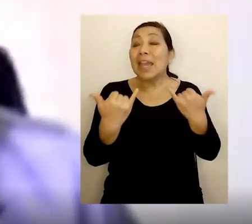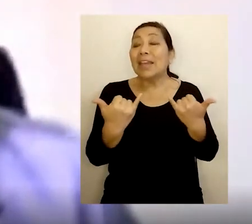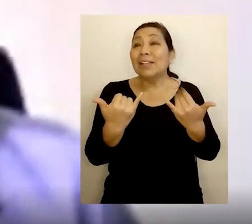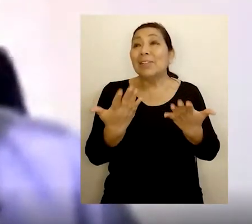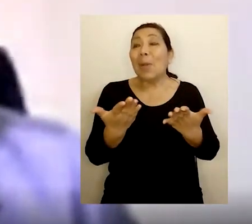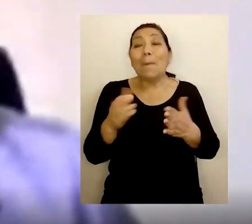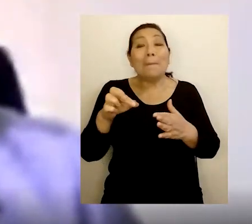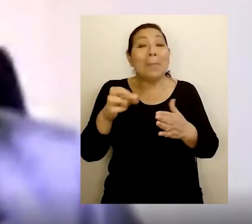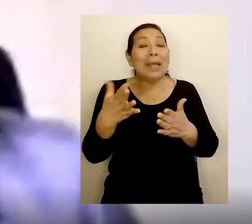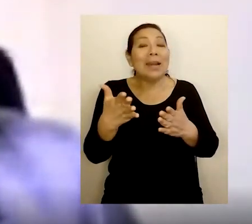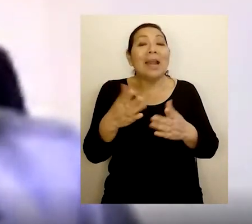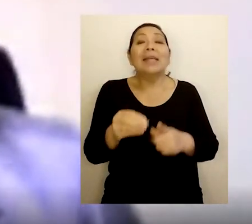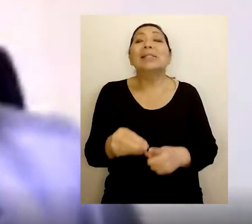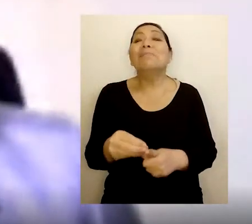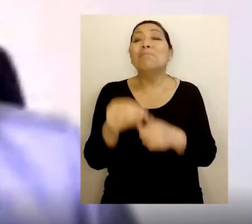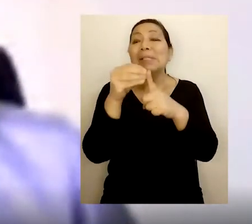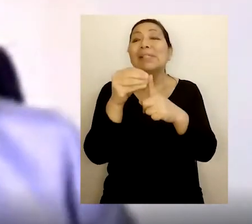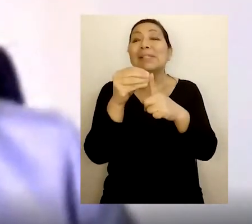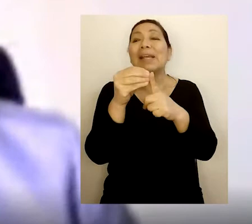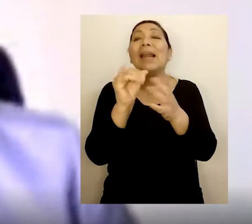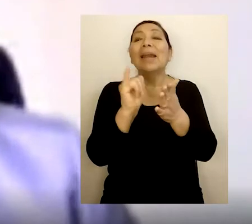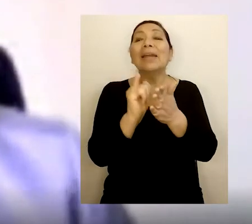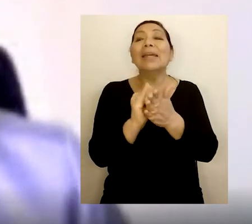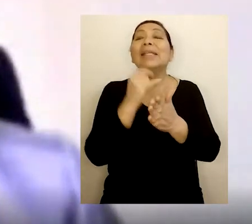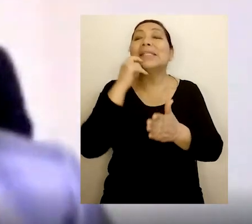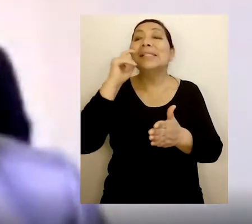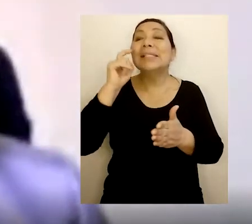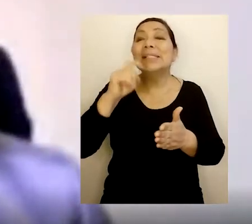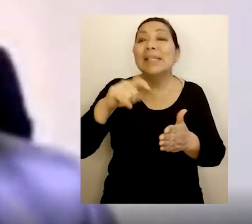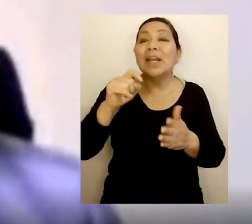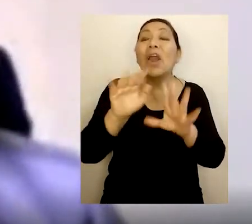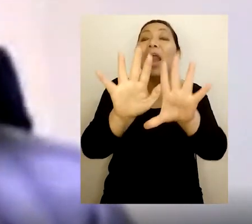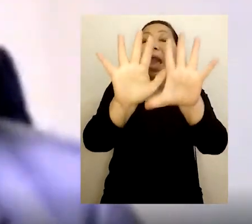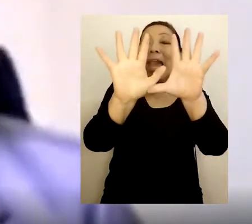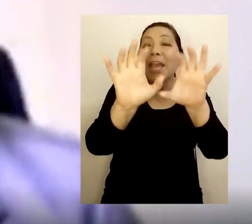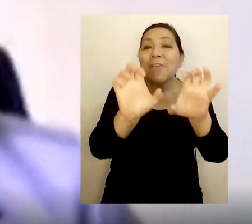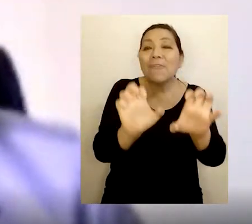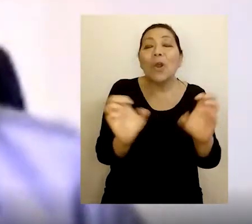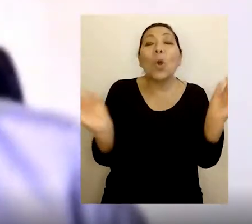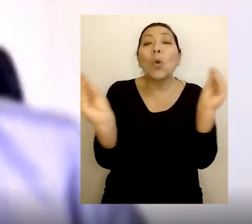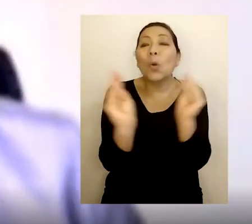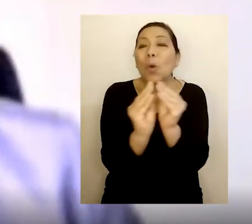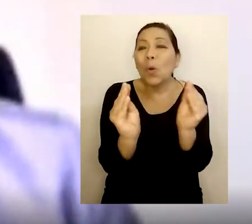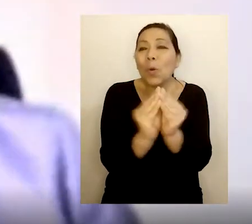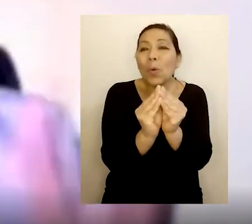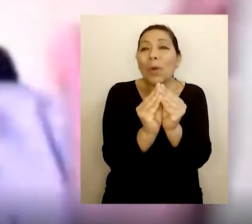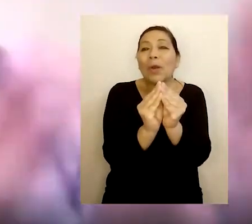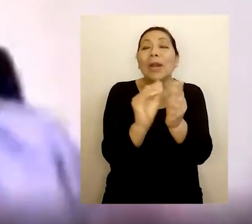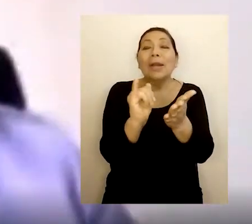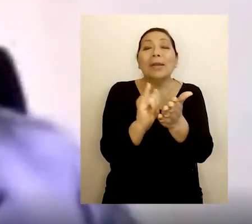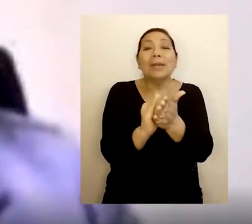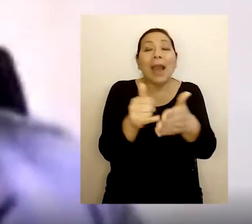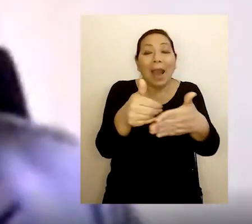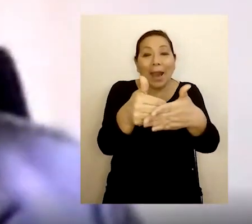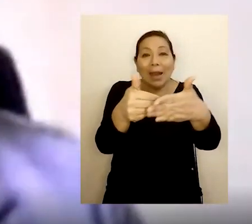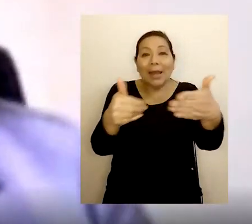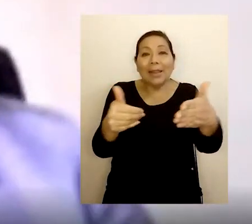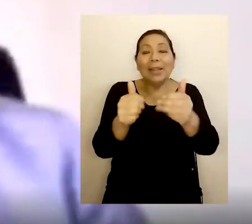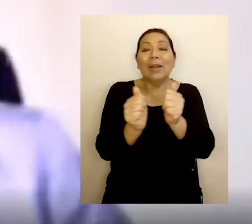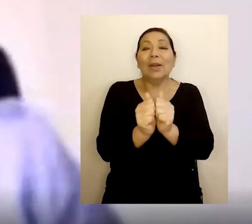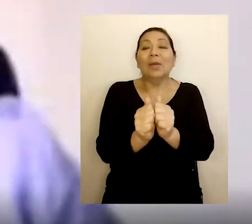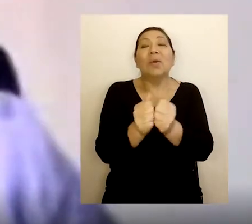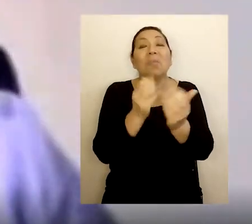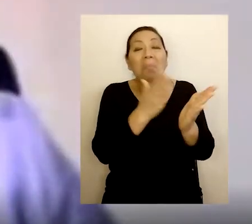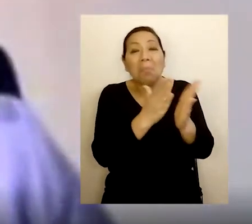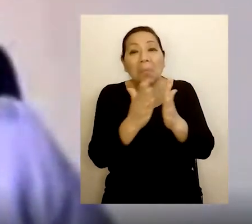Es un tipo penal especial que se requiere la evaluación conjunta de los hechos anteriores,